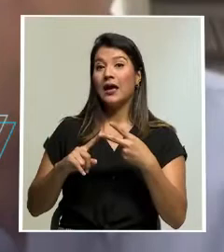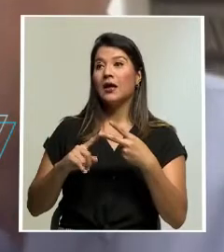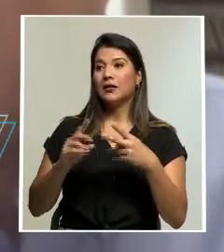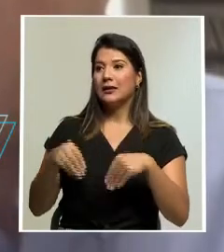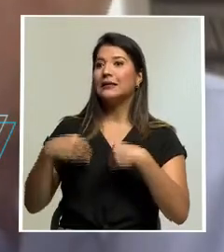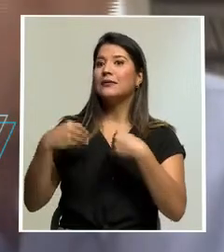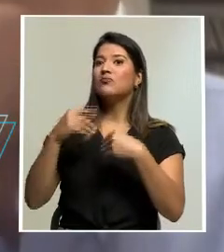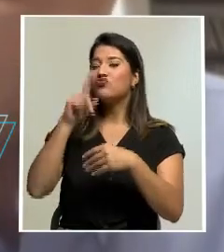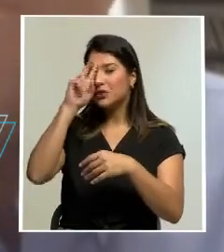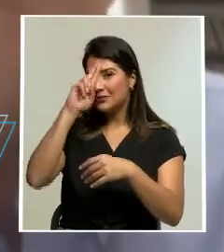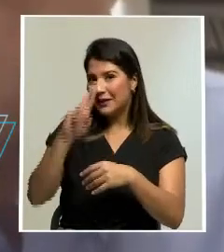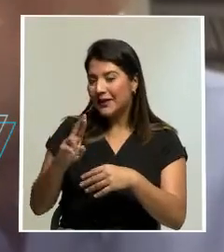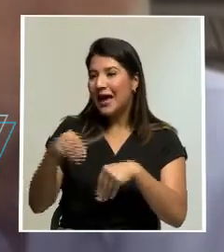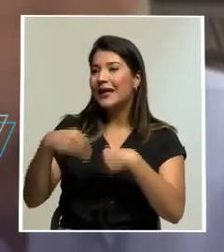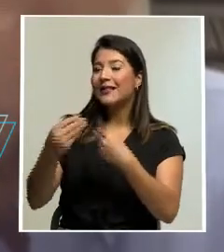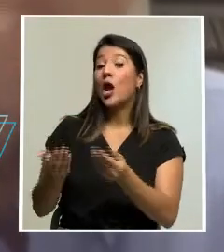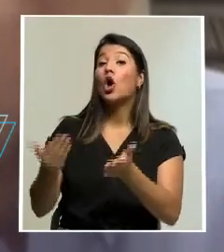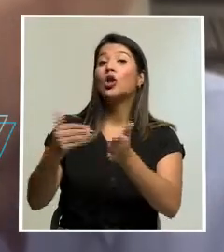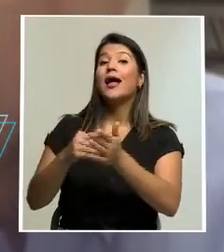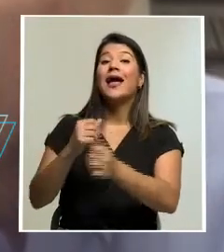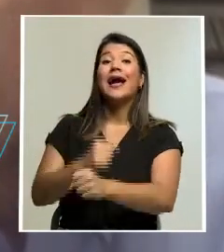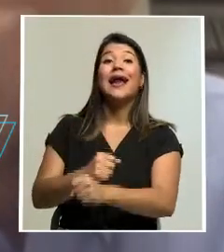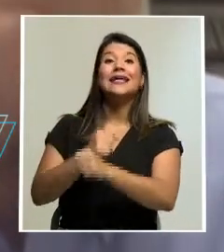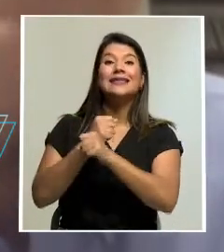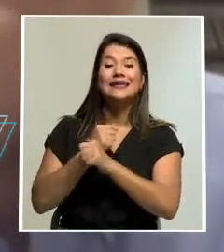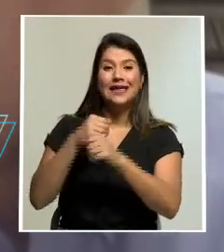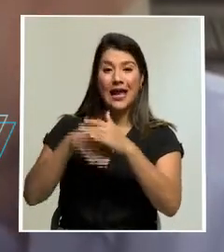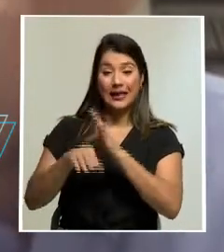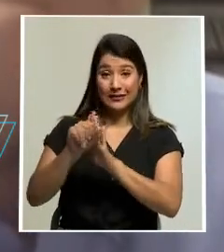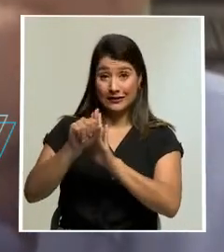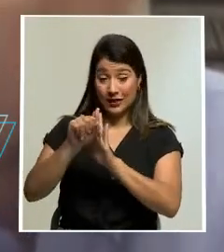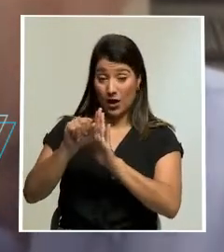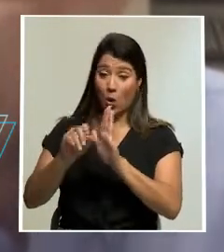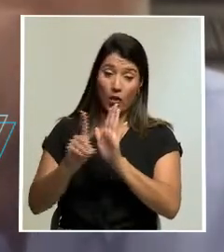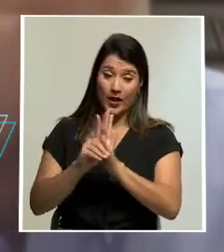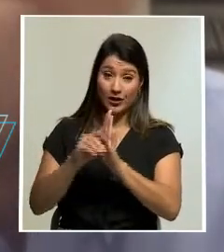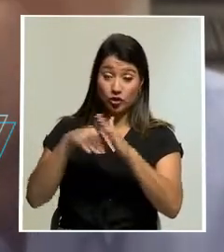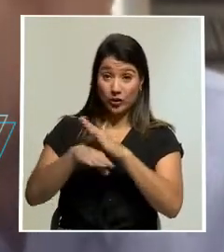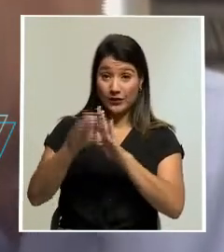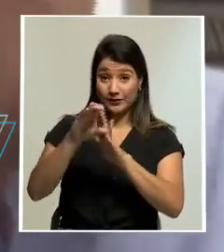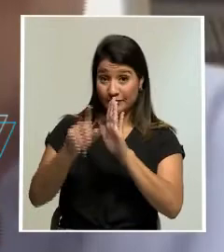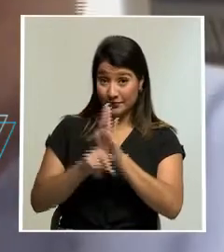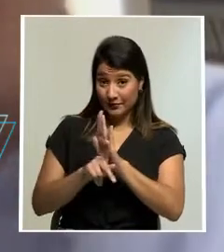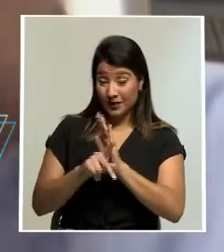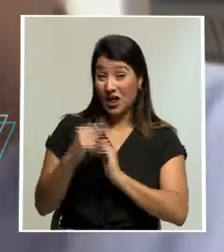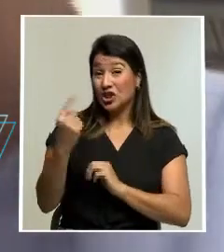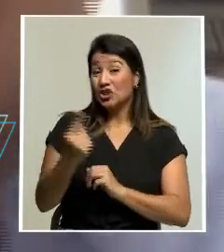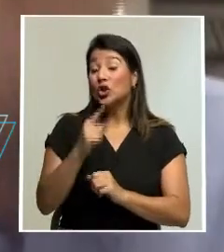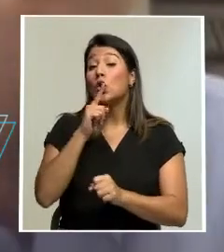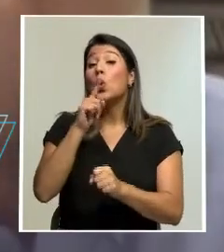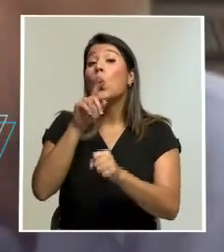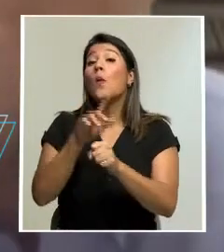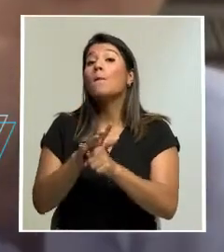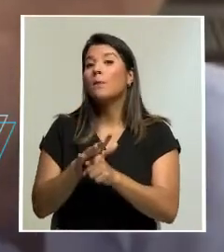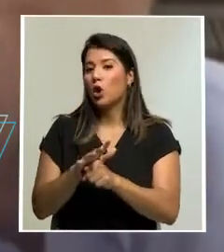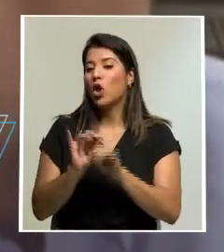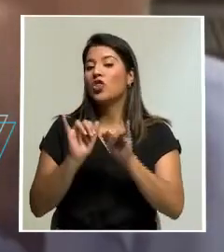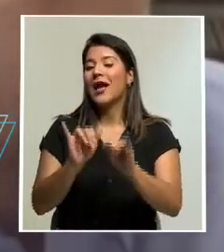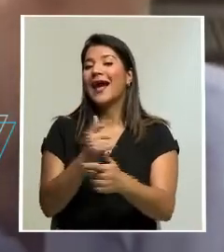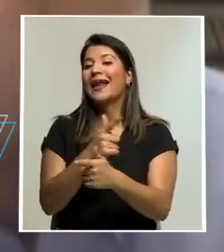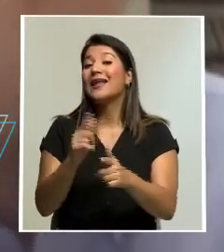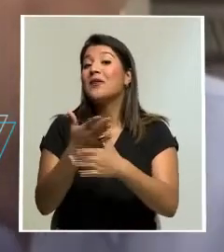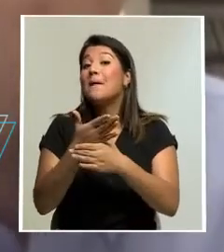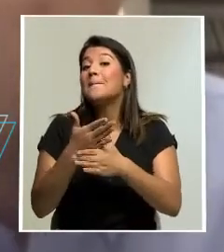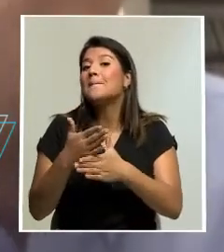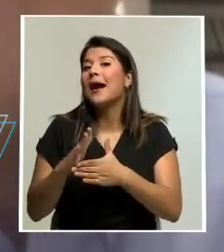garantías constitucionales. Solo cumplió de manera parcial la excarcelación de una parte de los presos,